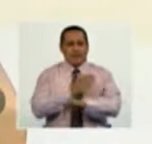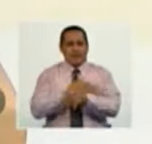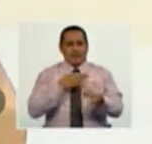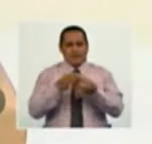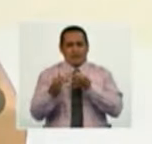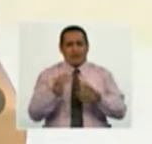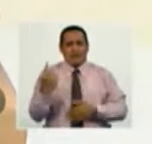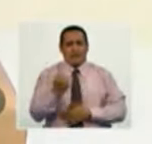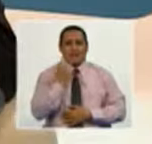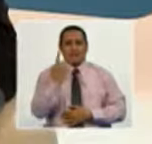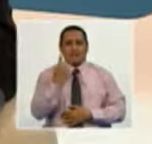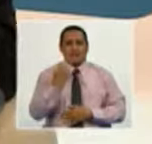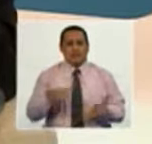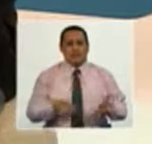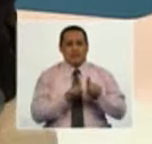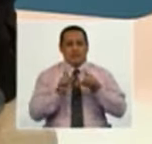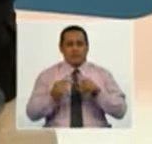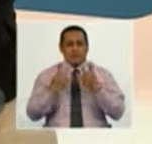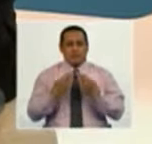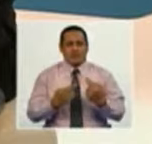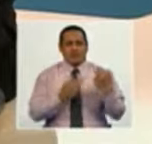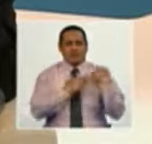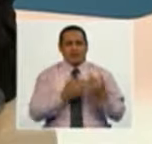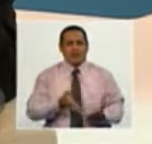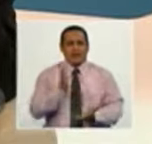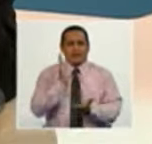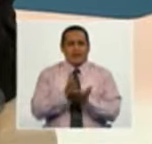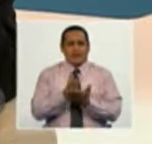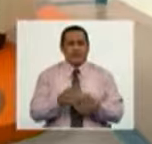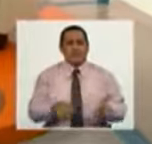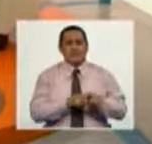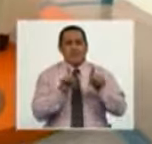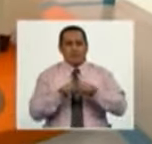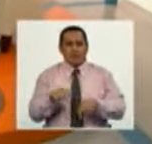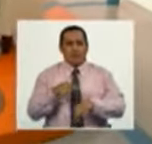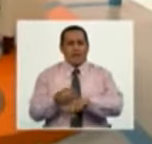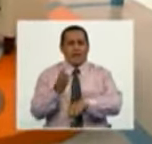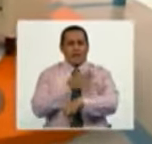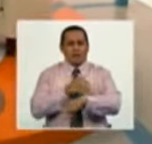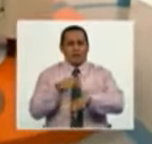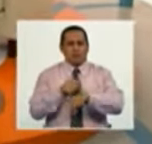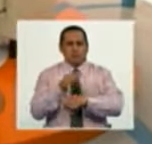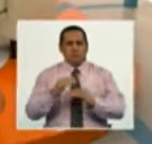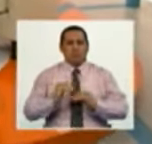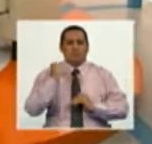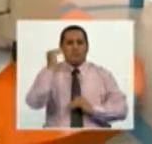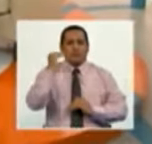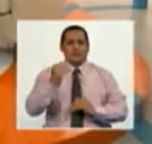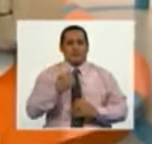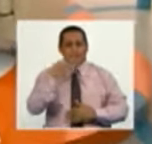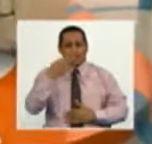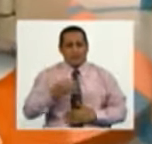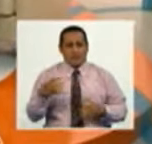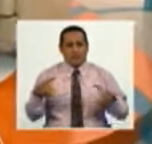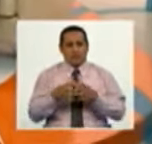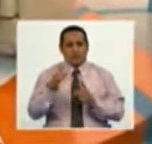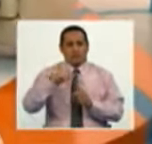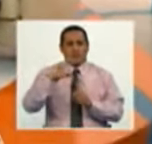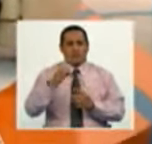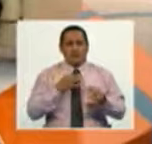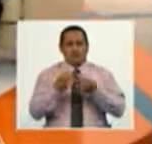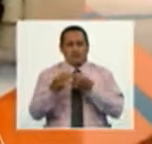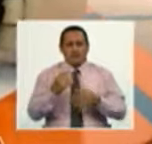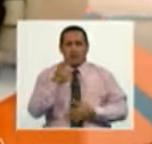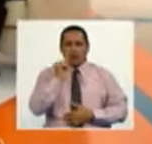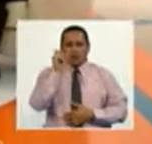cual señalaba que era el gerente general el facultado a sancionar, y también habían plazos mayores, que en realidad el tribunal dice,